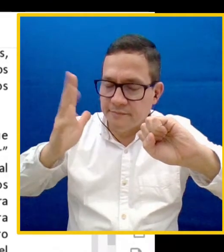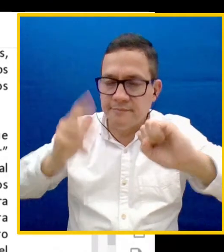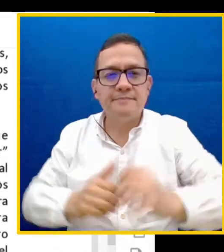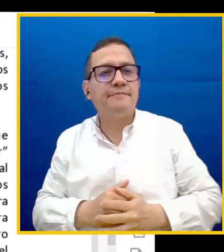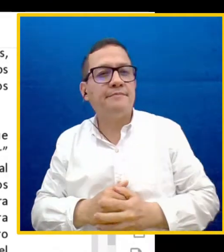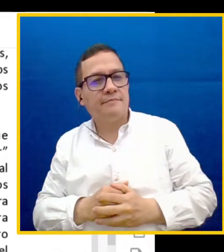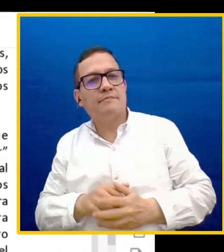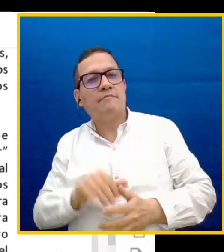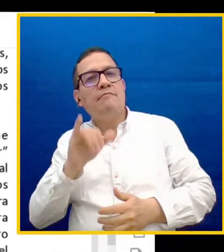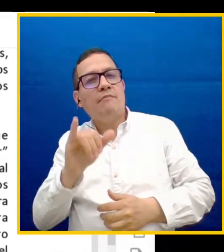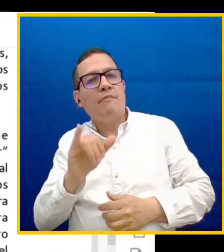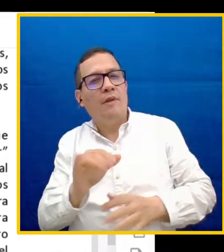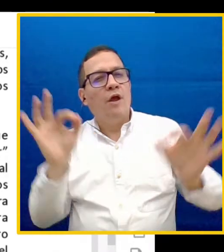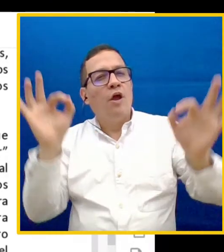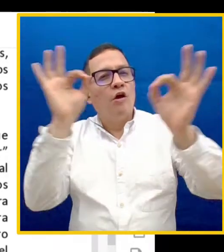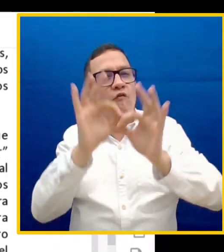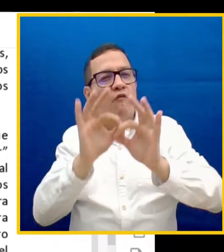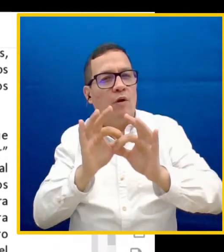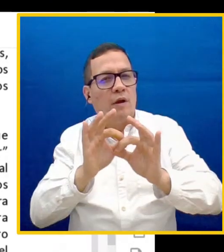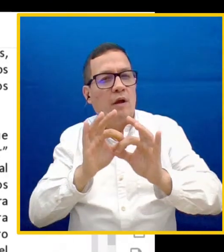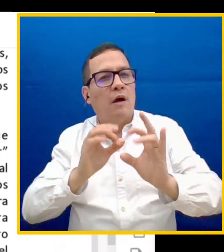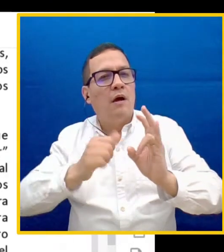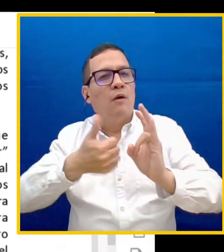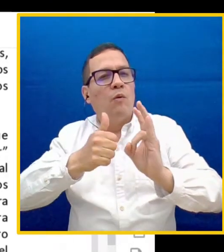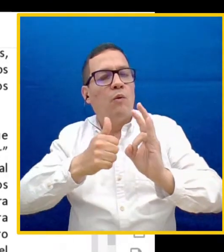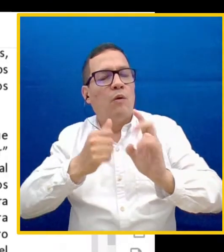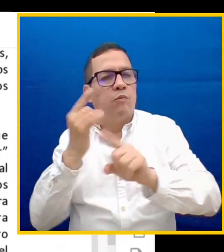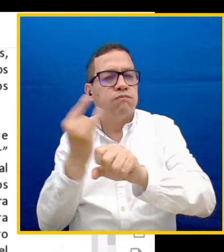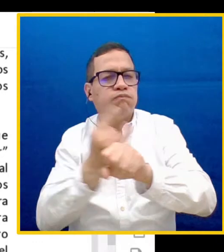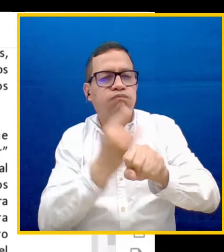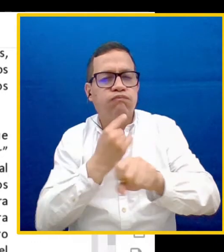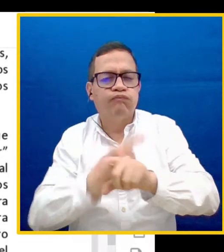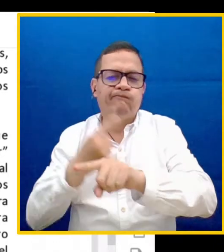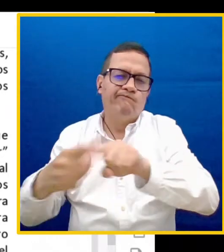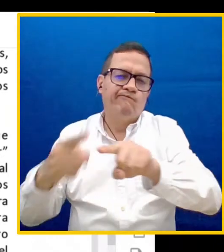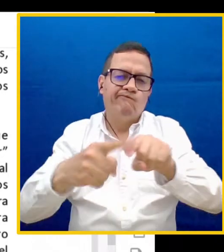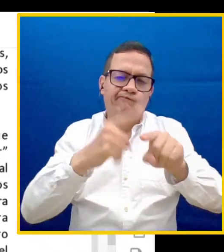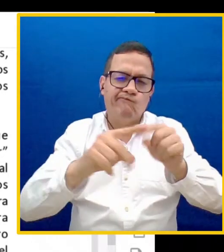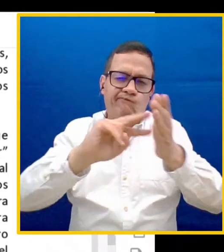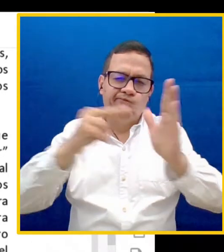El enfoque cualitativo emplea diversas técnicas de investigación.